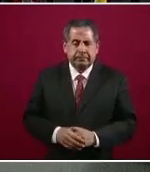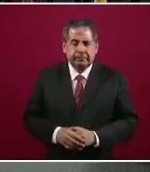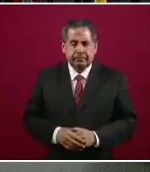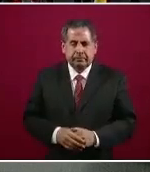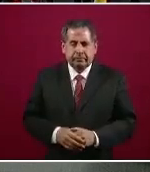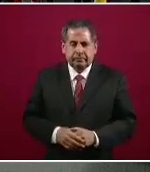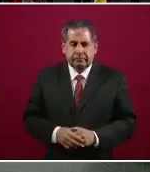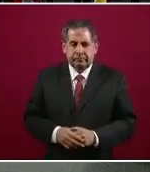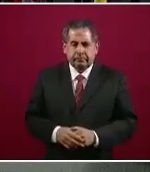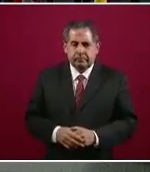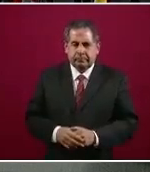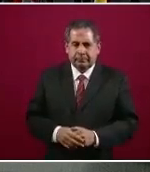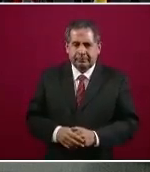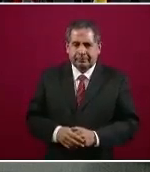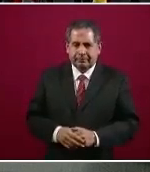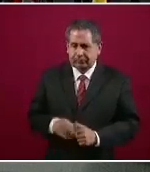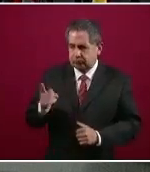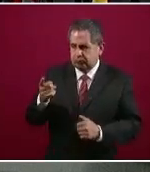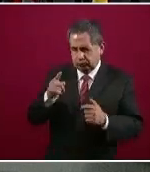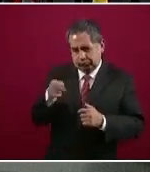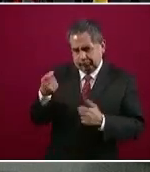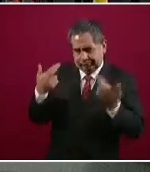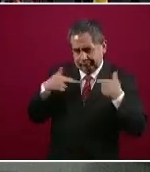Como maestra que eres.